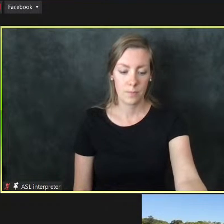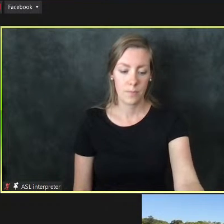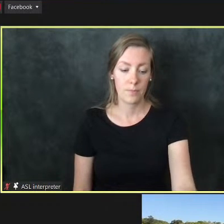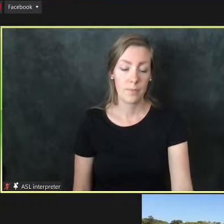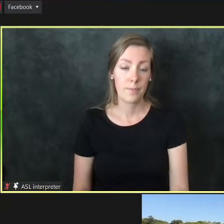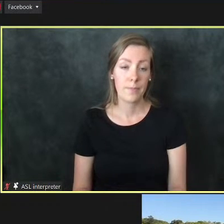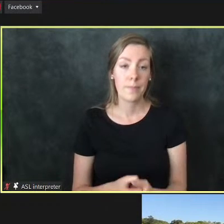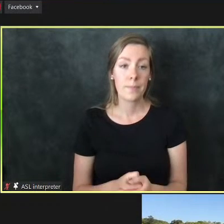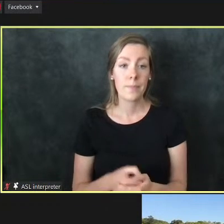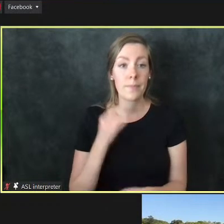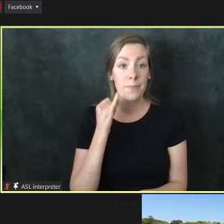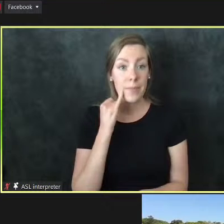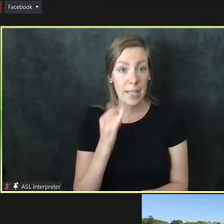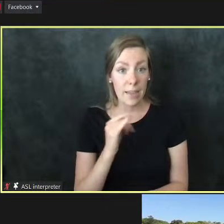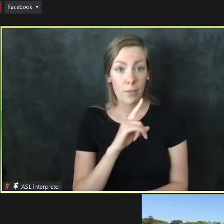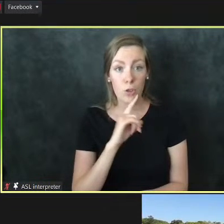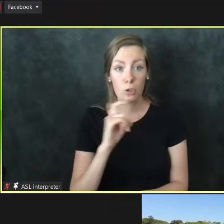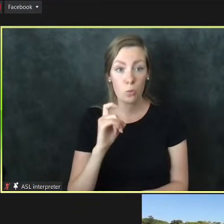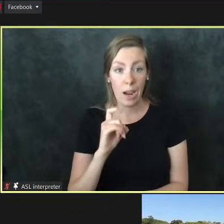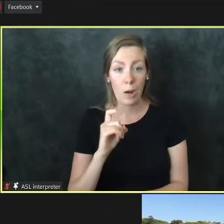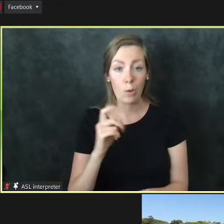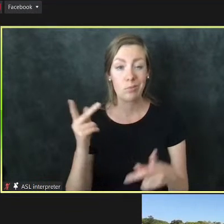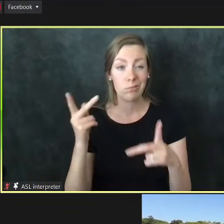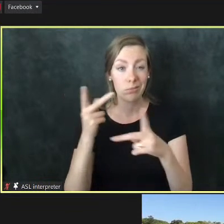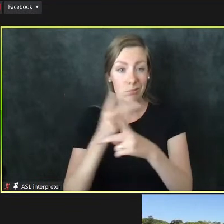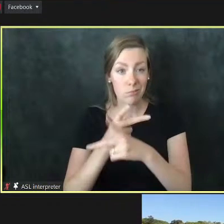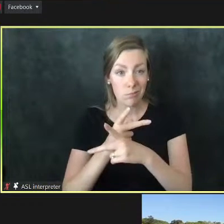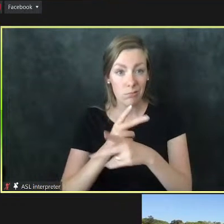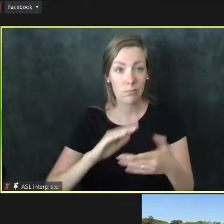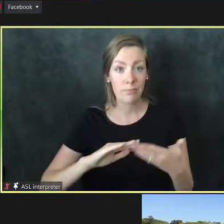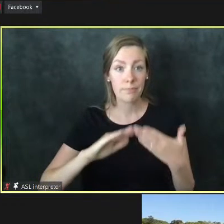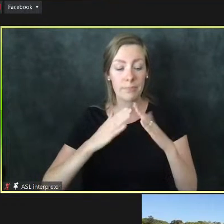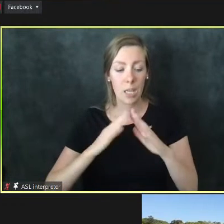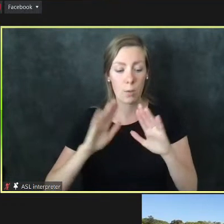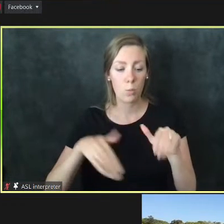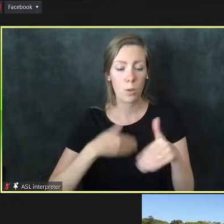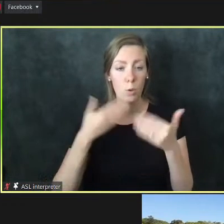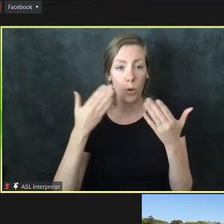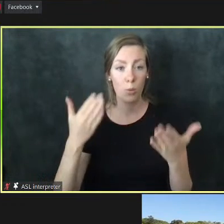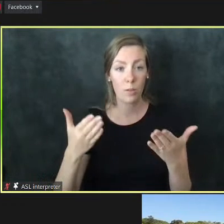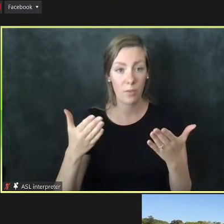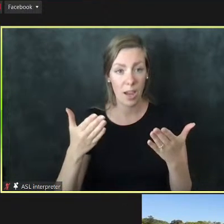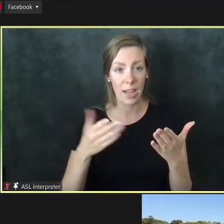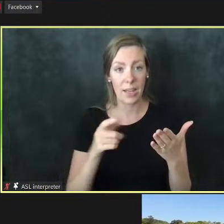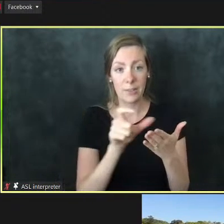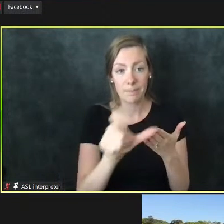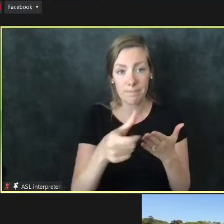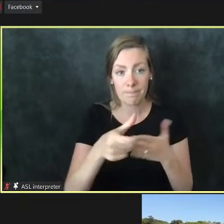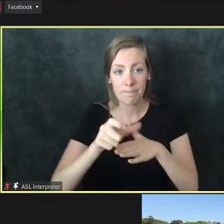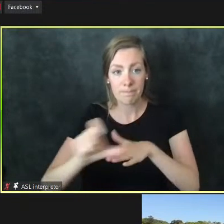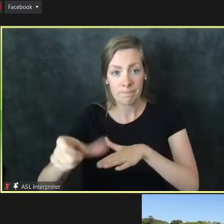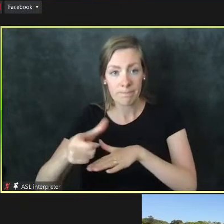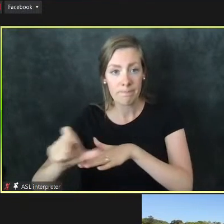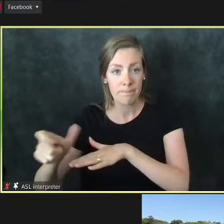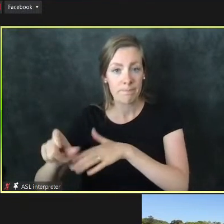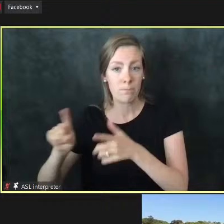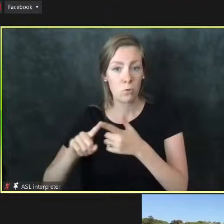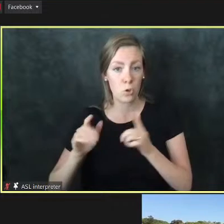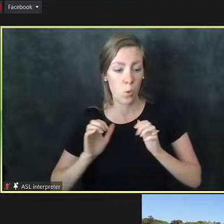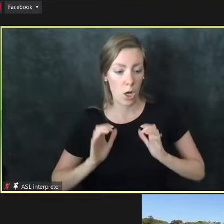a estados más altos de nosotros proveer aplicaciones